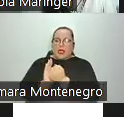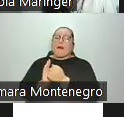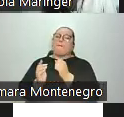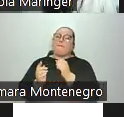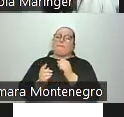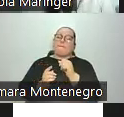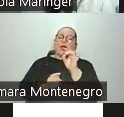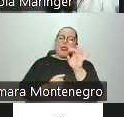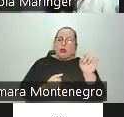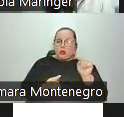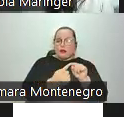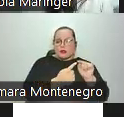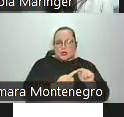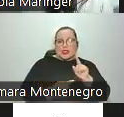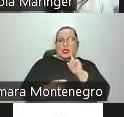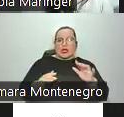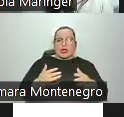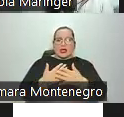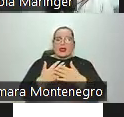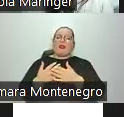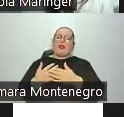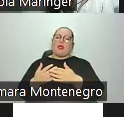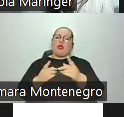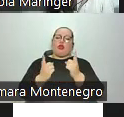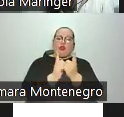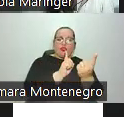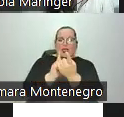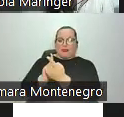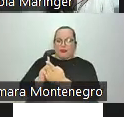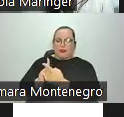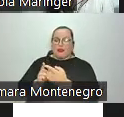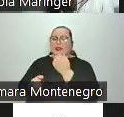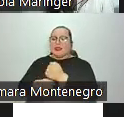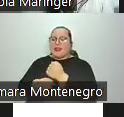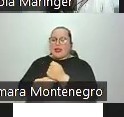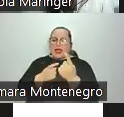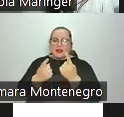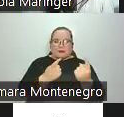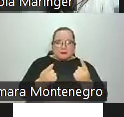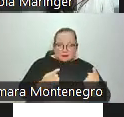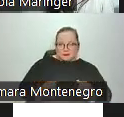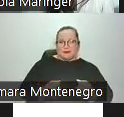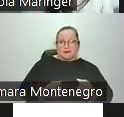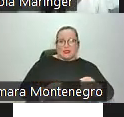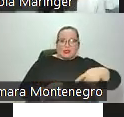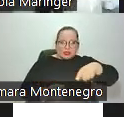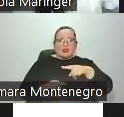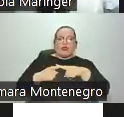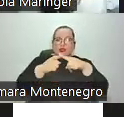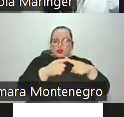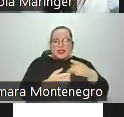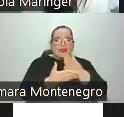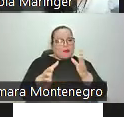generar redes de contacto, trabajar en el relacionamiento. Somos seres sociales, tenemos que conectar con